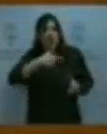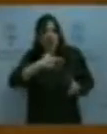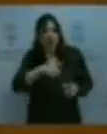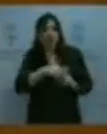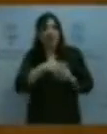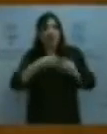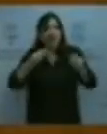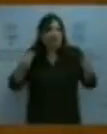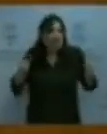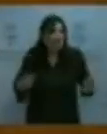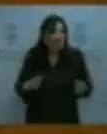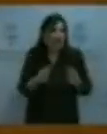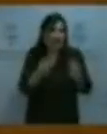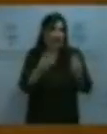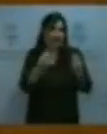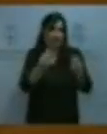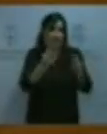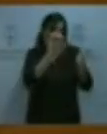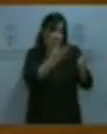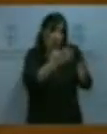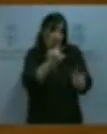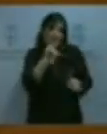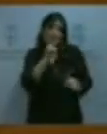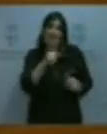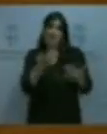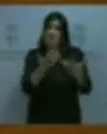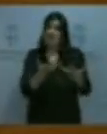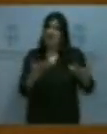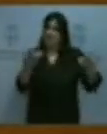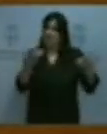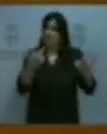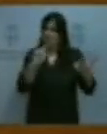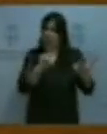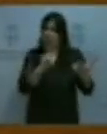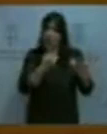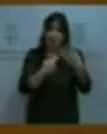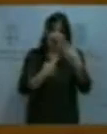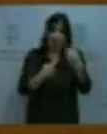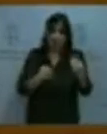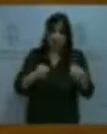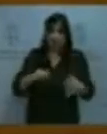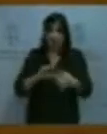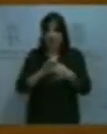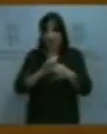una frase que leo textualmente: la relación del lobo con el sector ganadero es una relación milenaria.